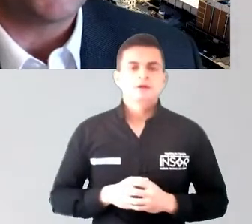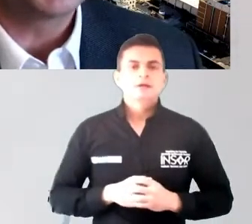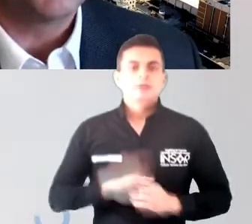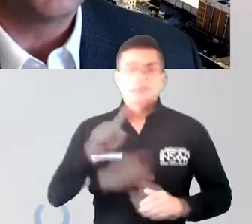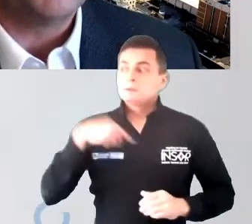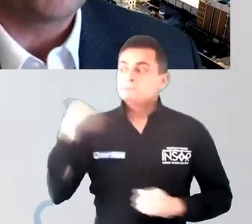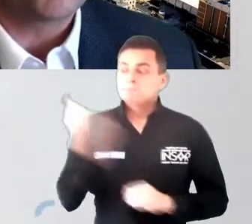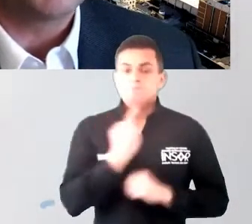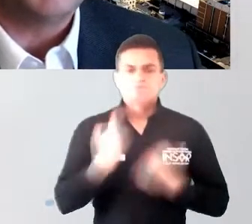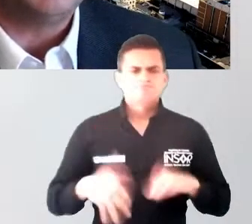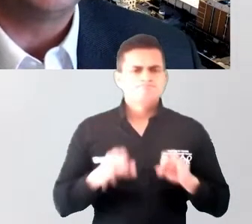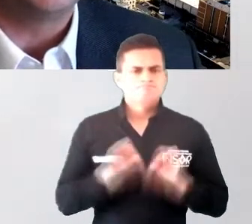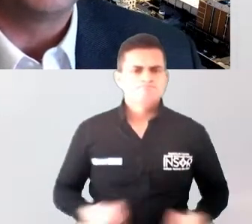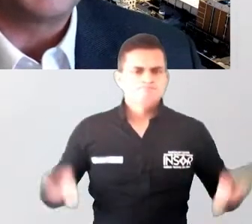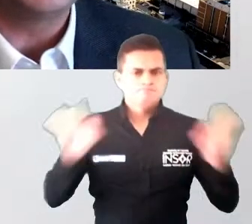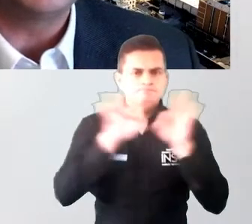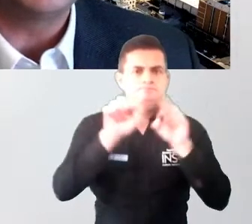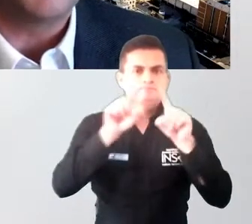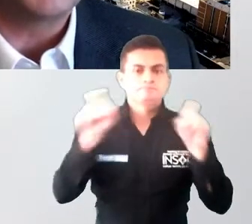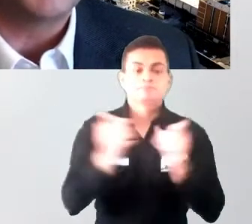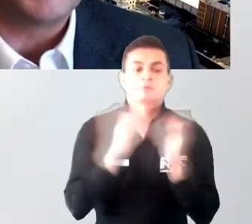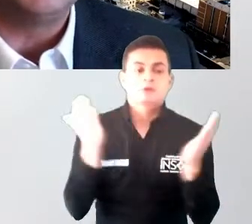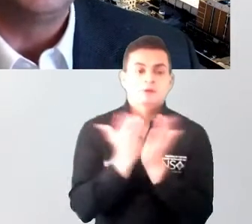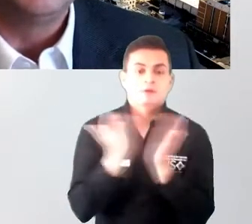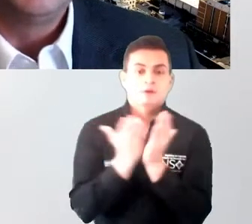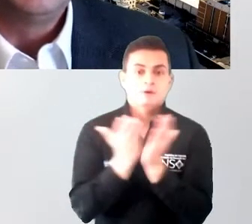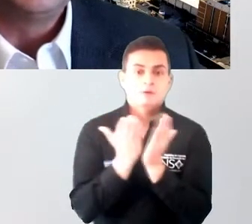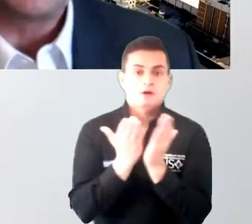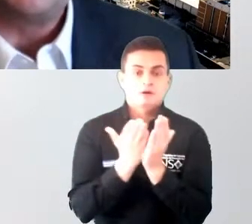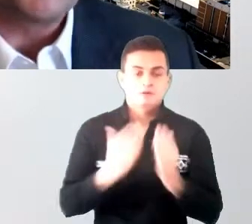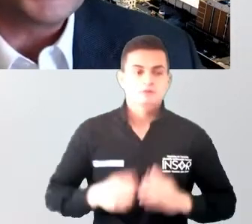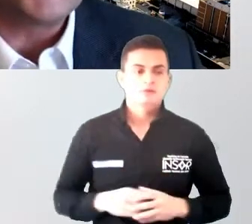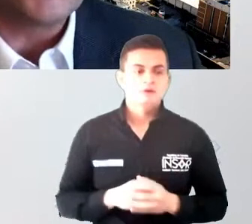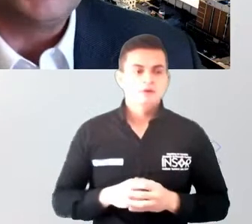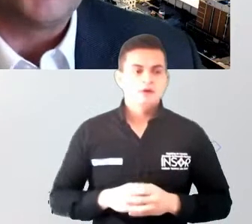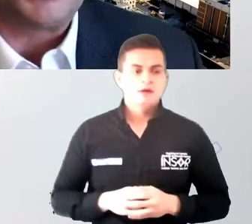la educación y que es muy importante